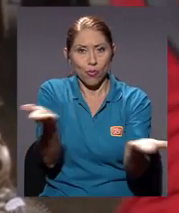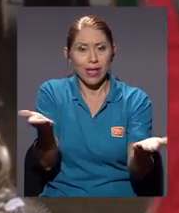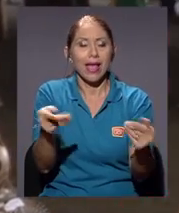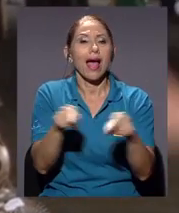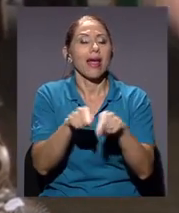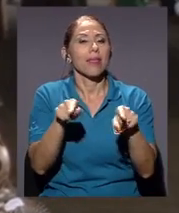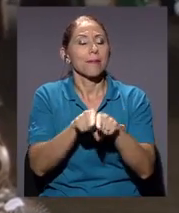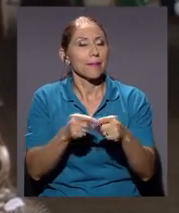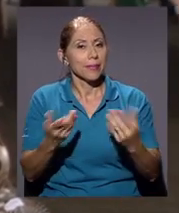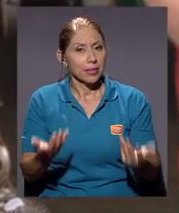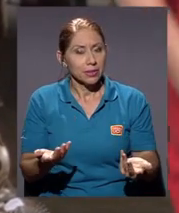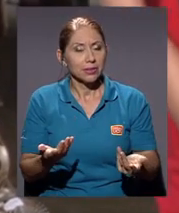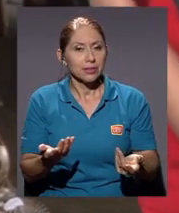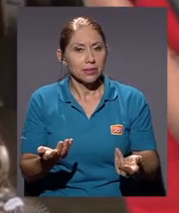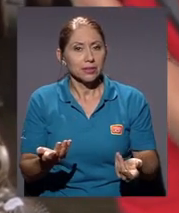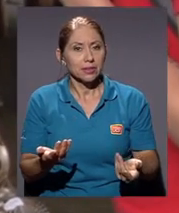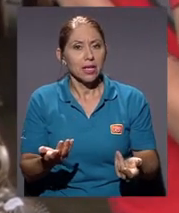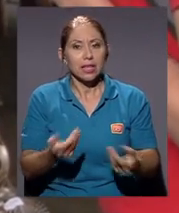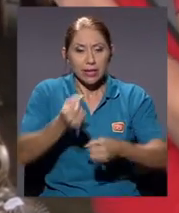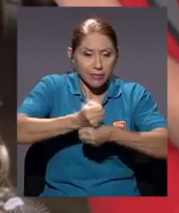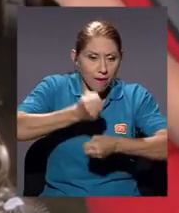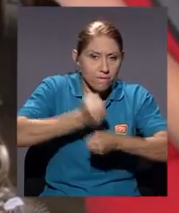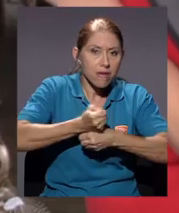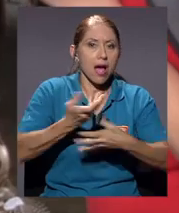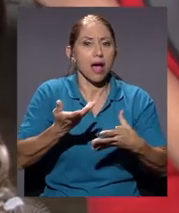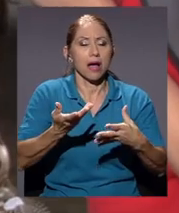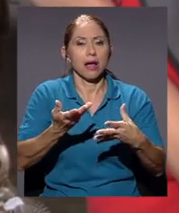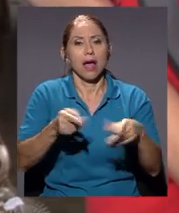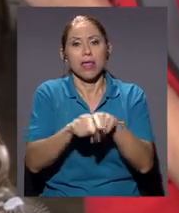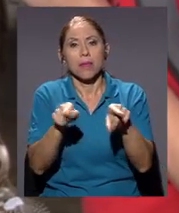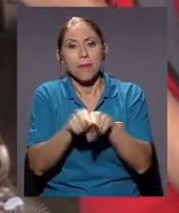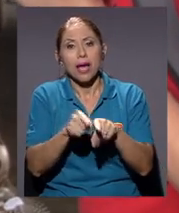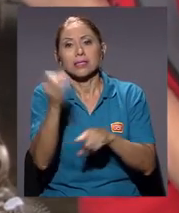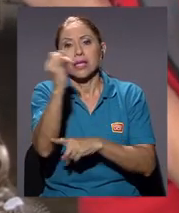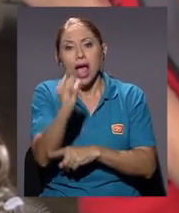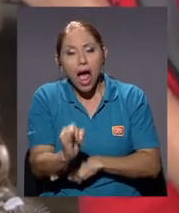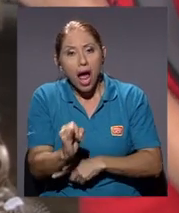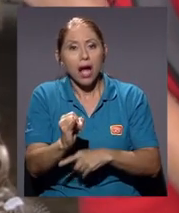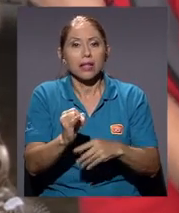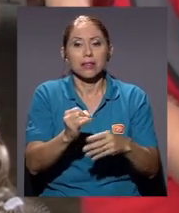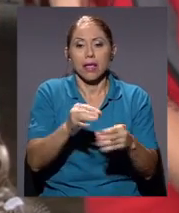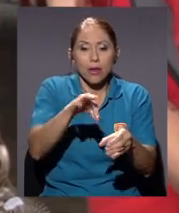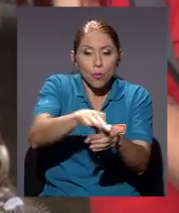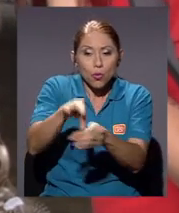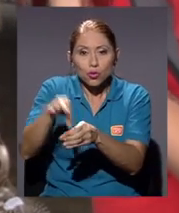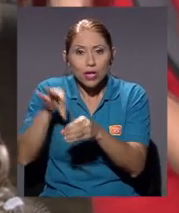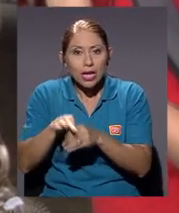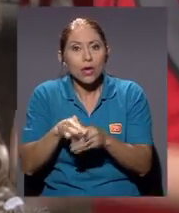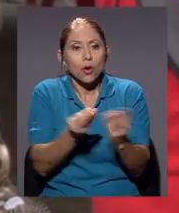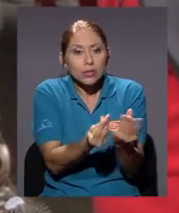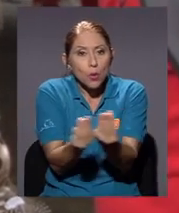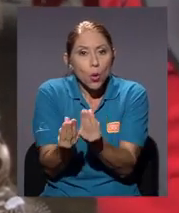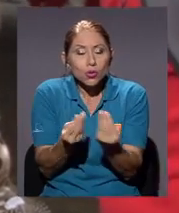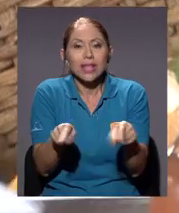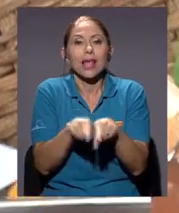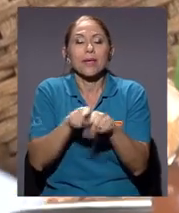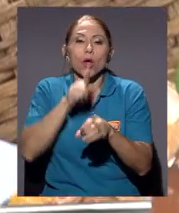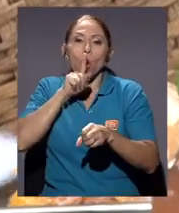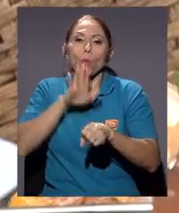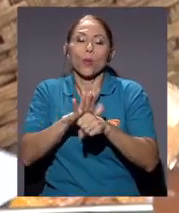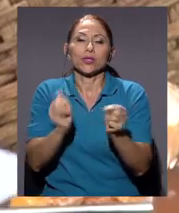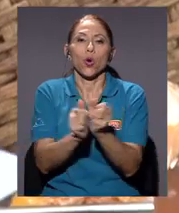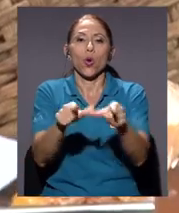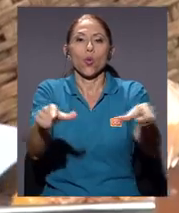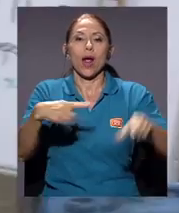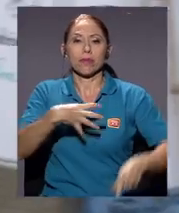además de hacer producción, de producir artesanías, productos agrícolas, además tienen un compromiso con su